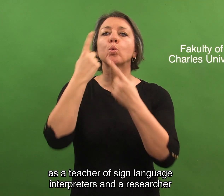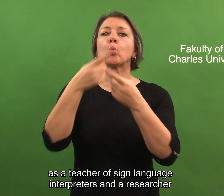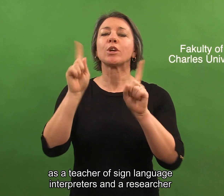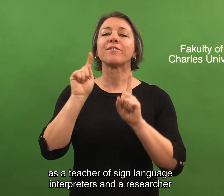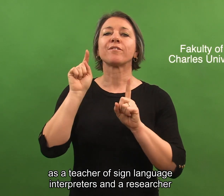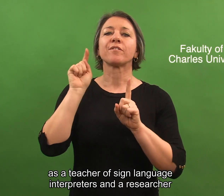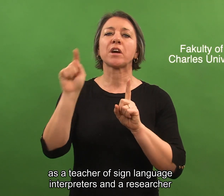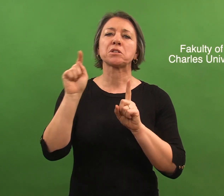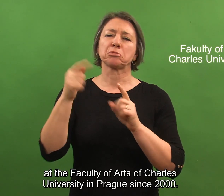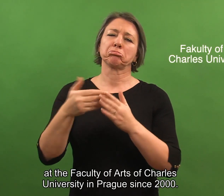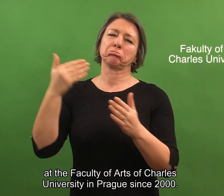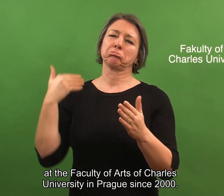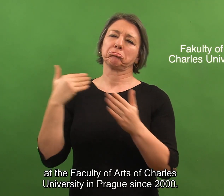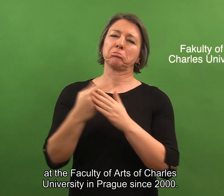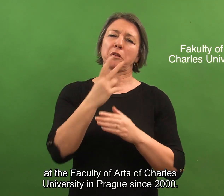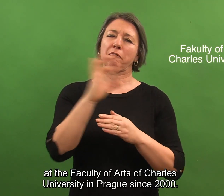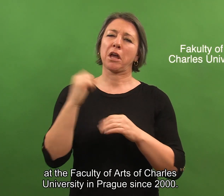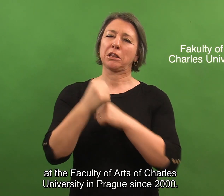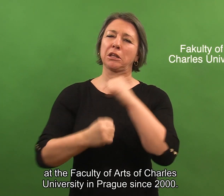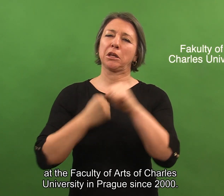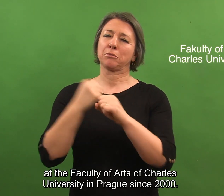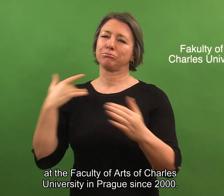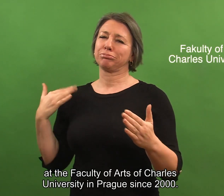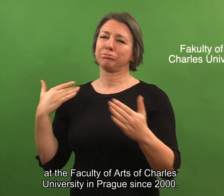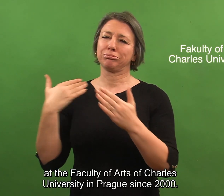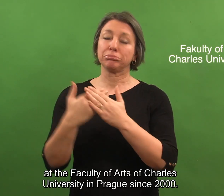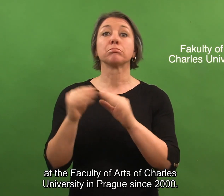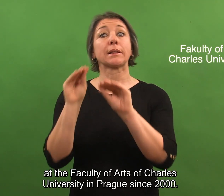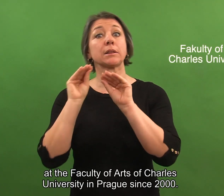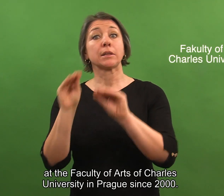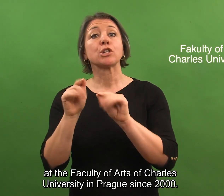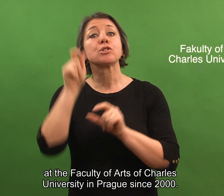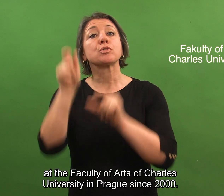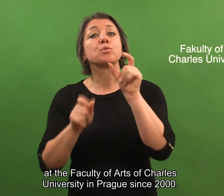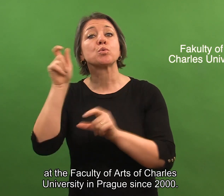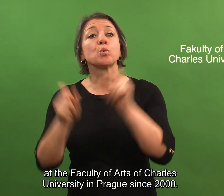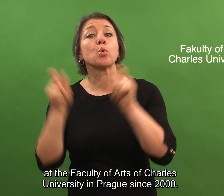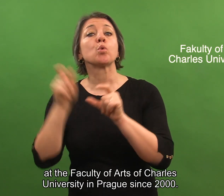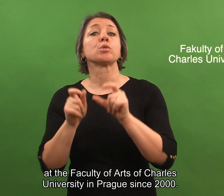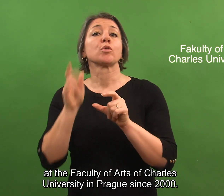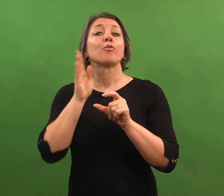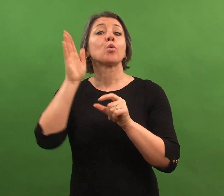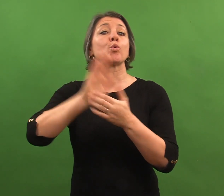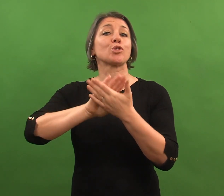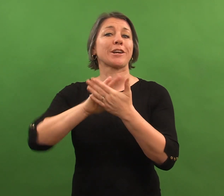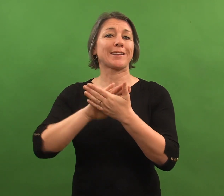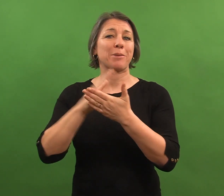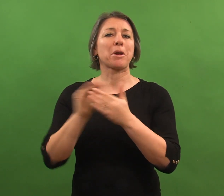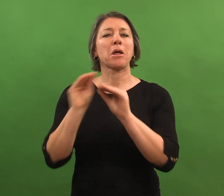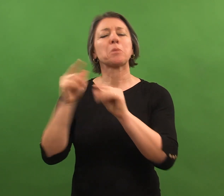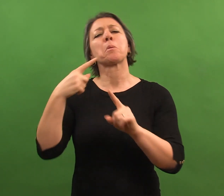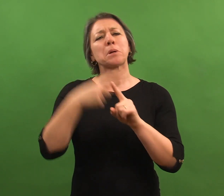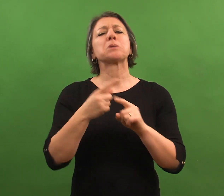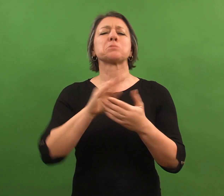intérprete hasta mucho después. También he trabajado como profesora para intérpretes de lengua de signos y como investigadora